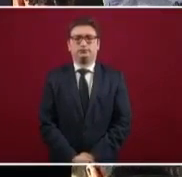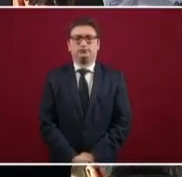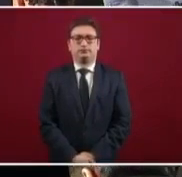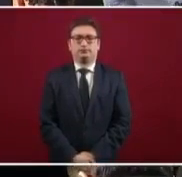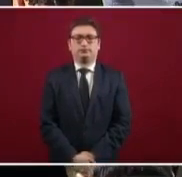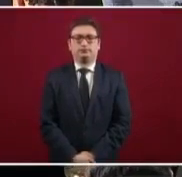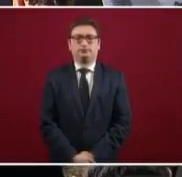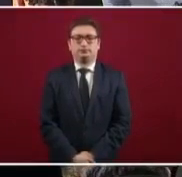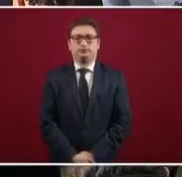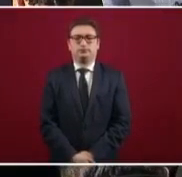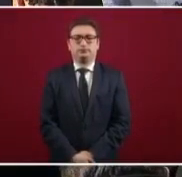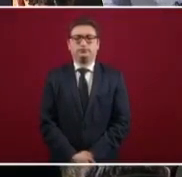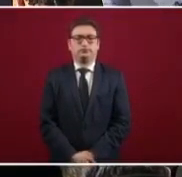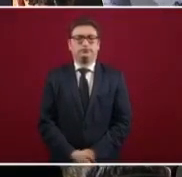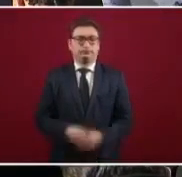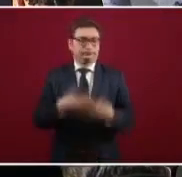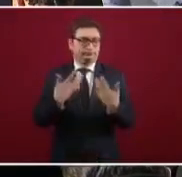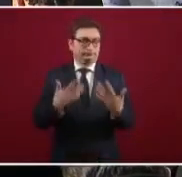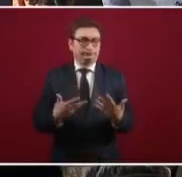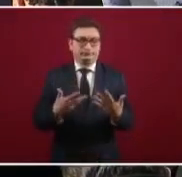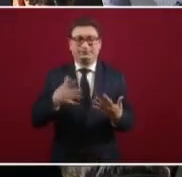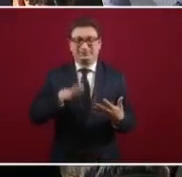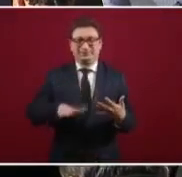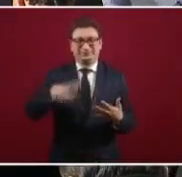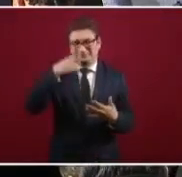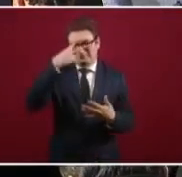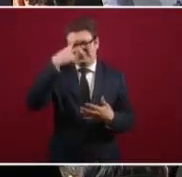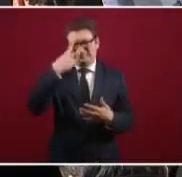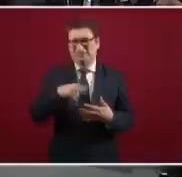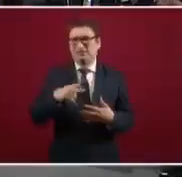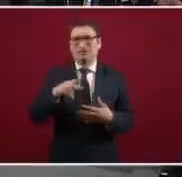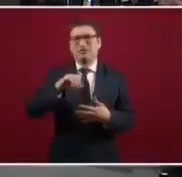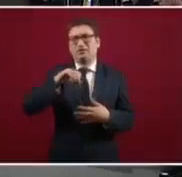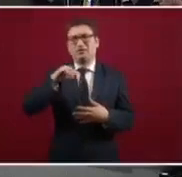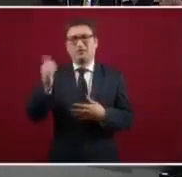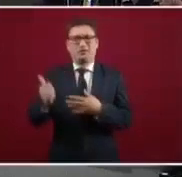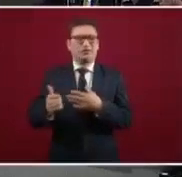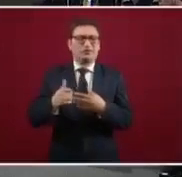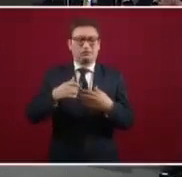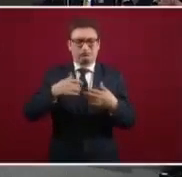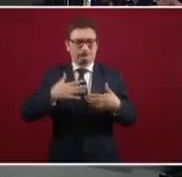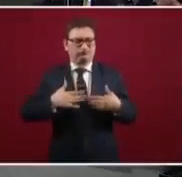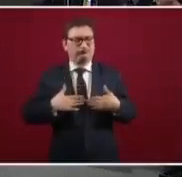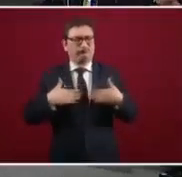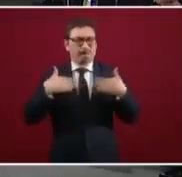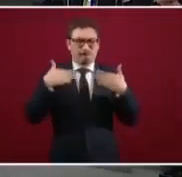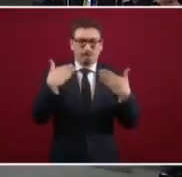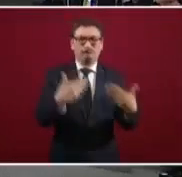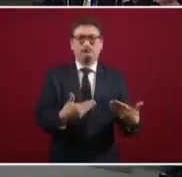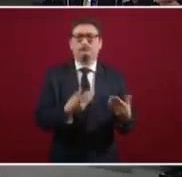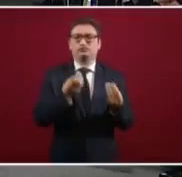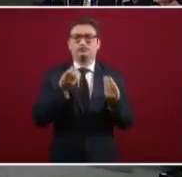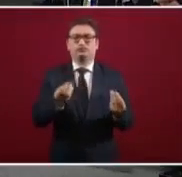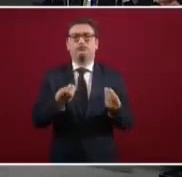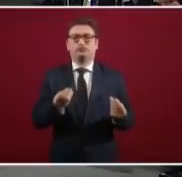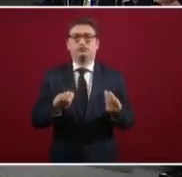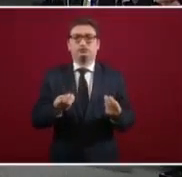y hay mucha confianza en méxico y hay confianza